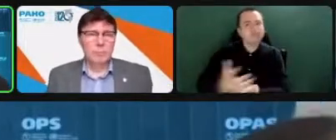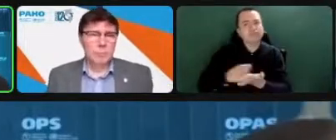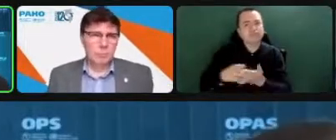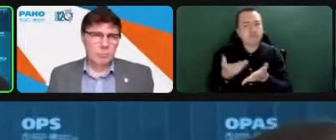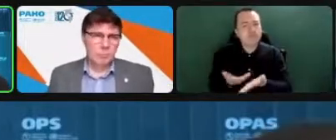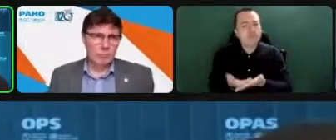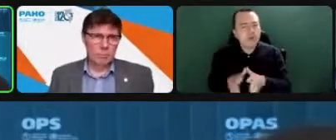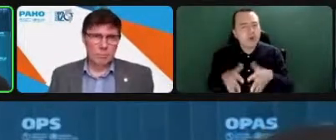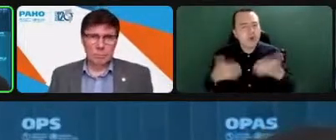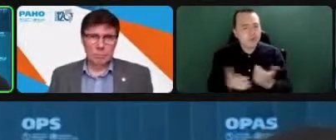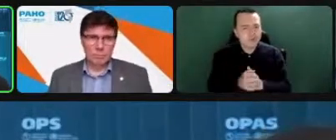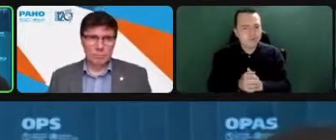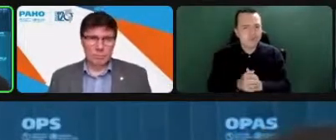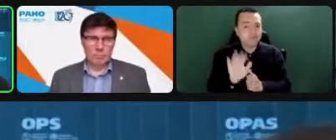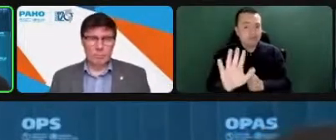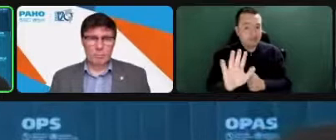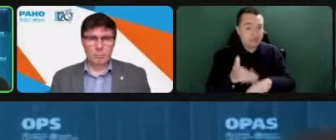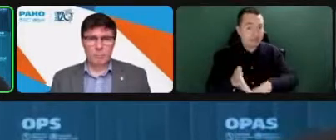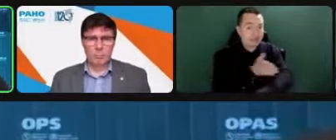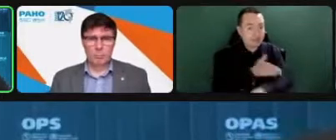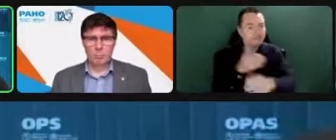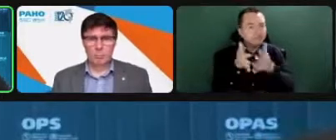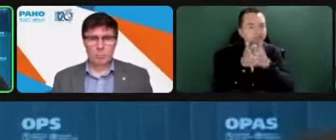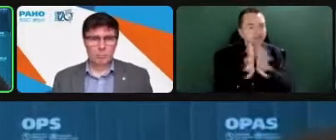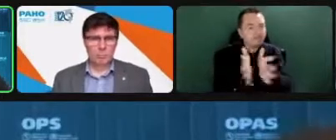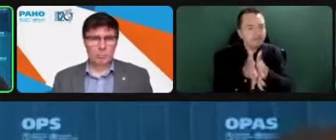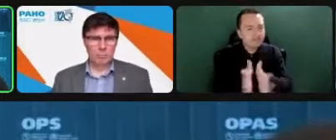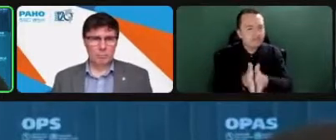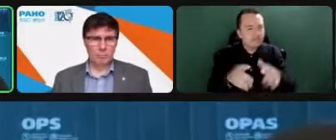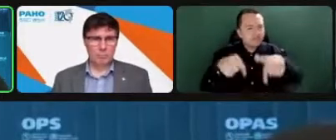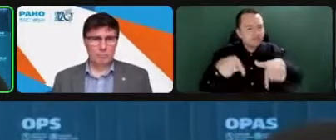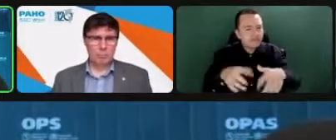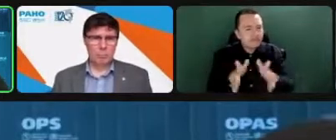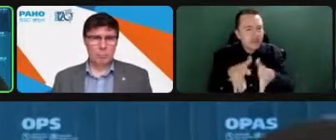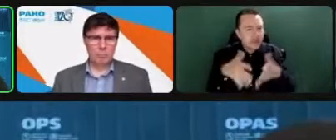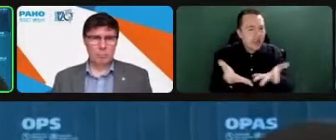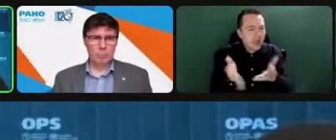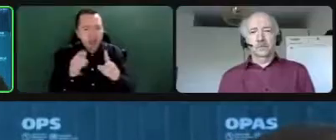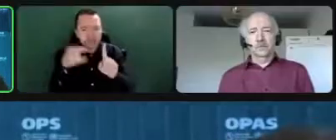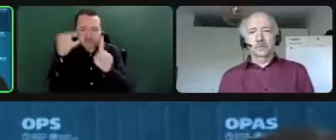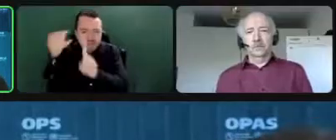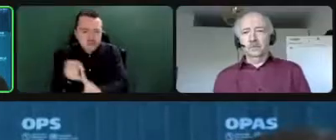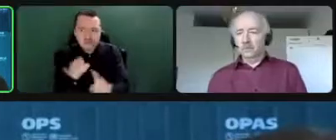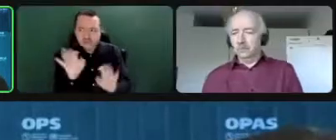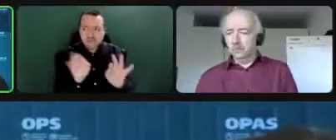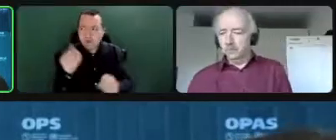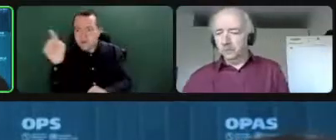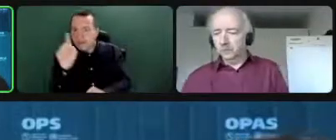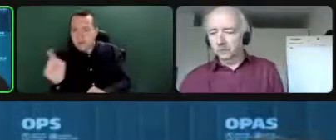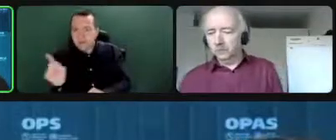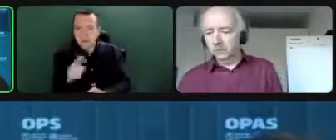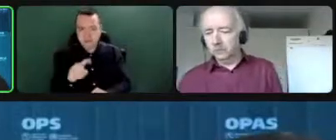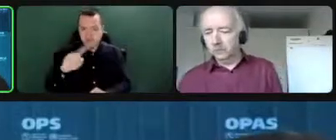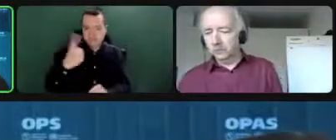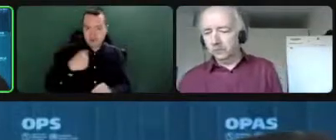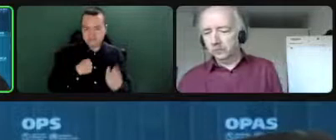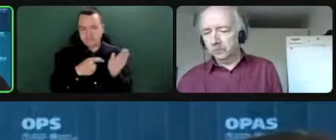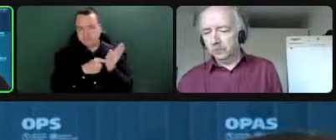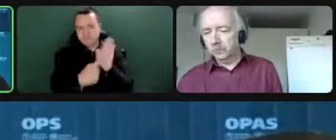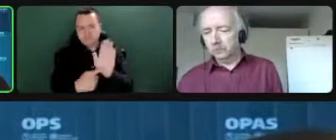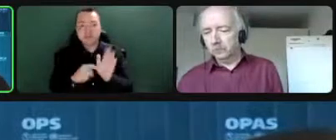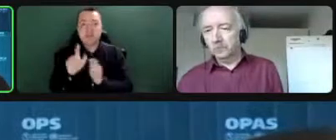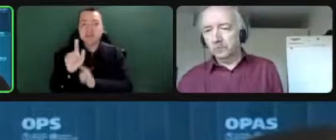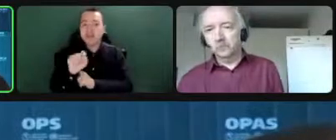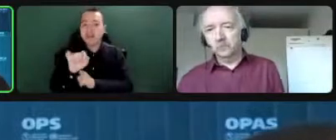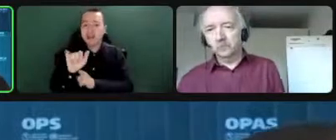instrucciones sobre la metodología del webinar. Primeramente me presento, mi nombre es Tania Escamilla, soy especialista en comunicación